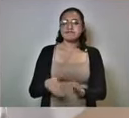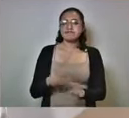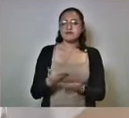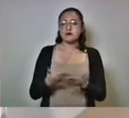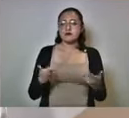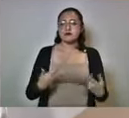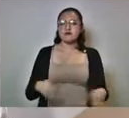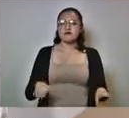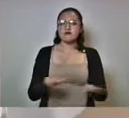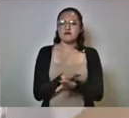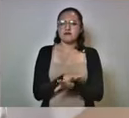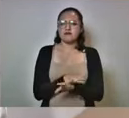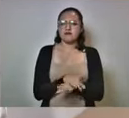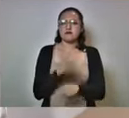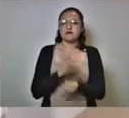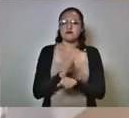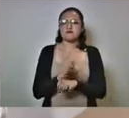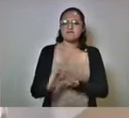Hoy hay un combate